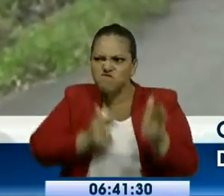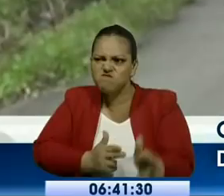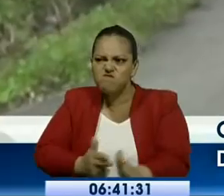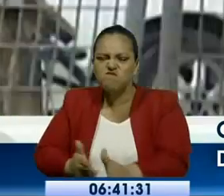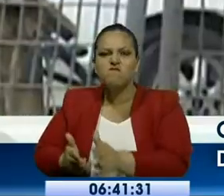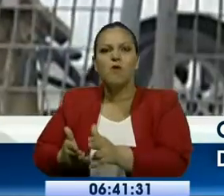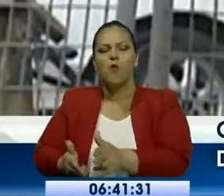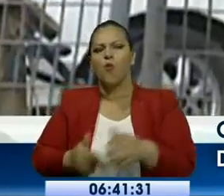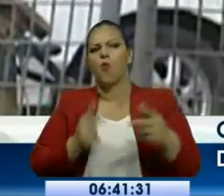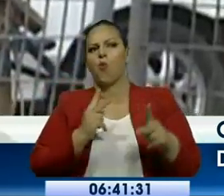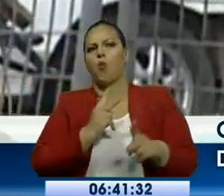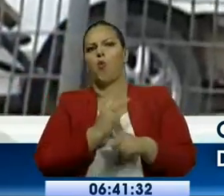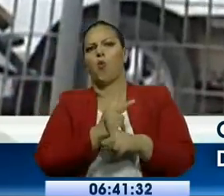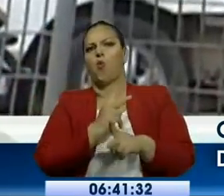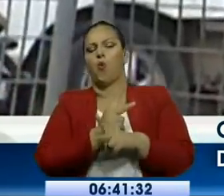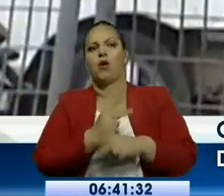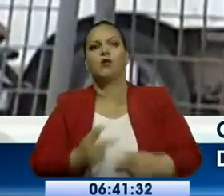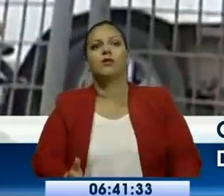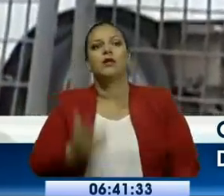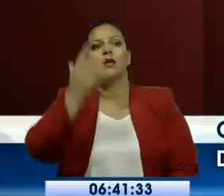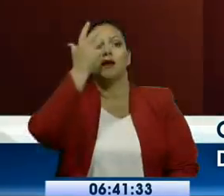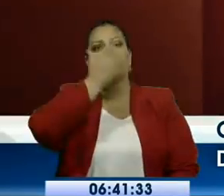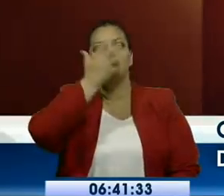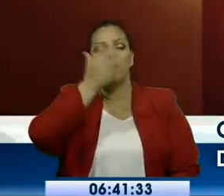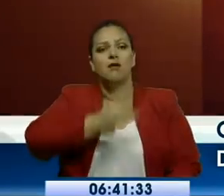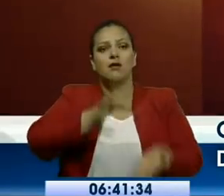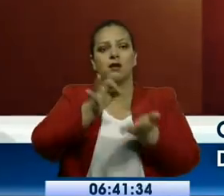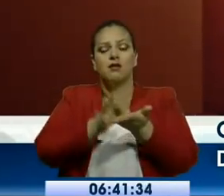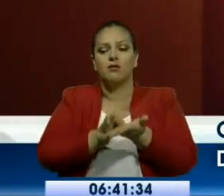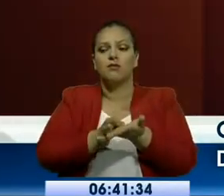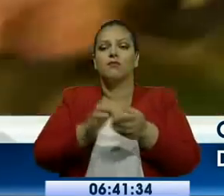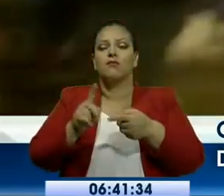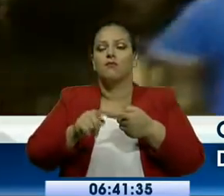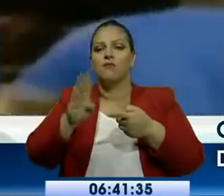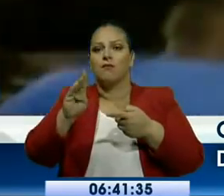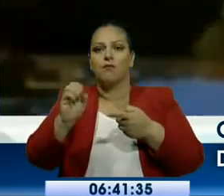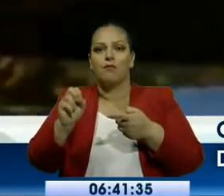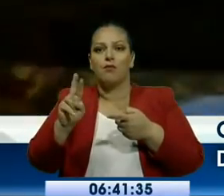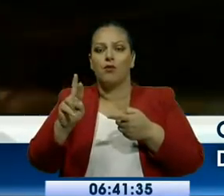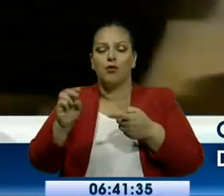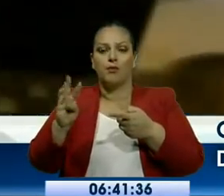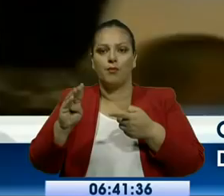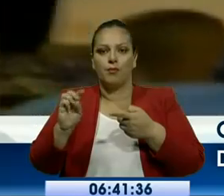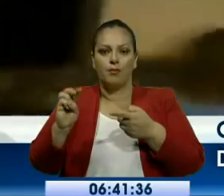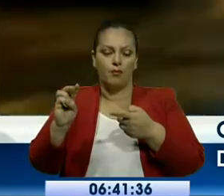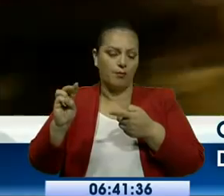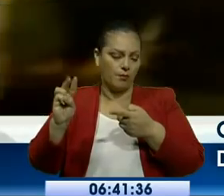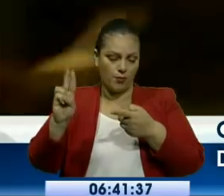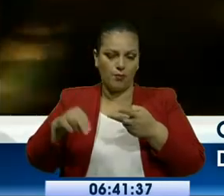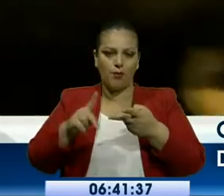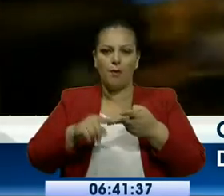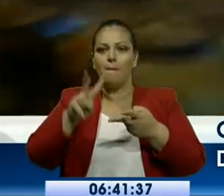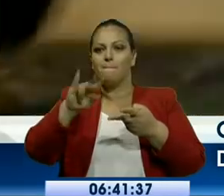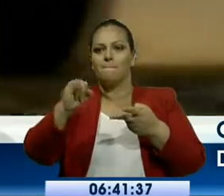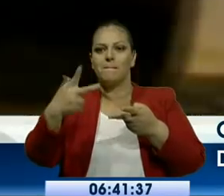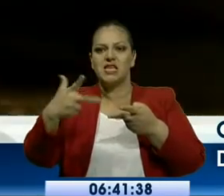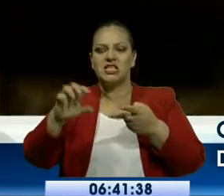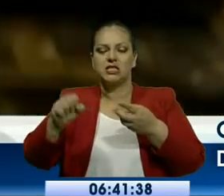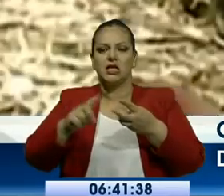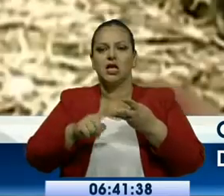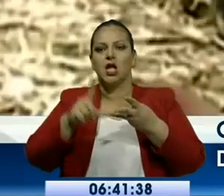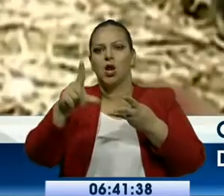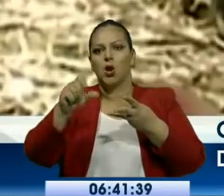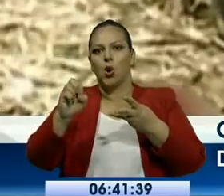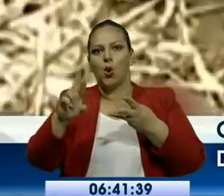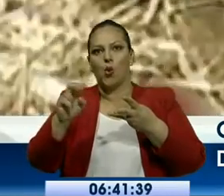atentados registrados en Borbón, San Lorenzo y Viche, todo en la provincia de Esmeraldas. De las investigaciones, el ecuatoriano